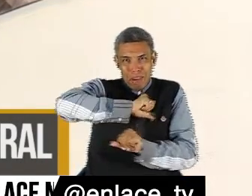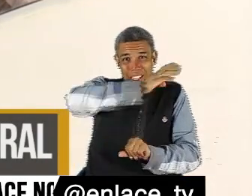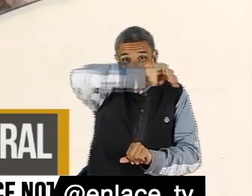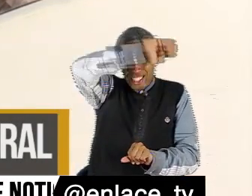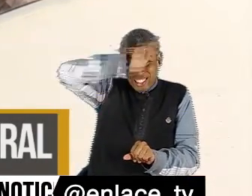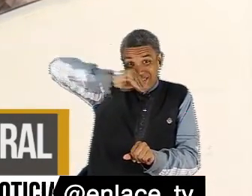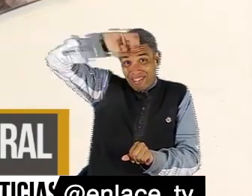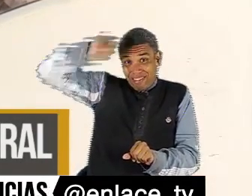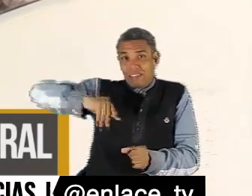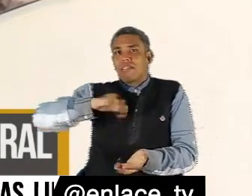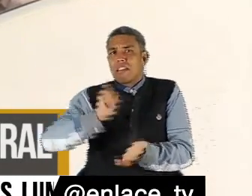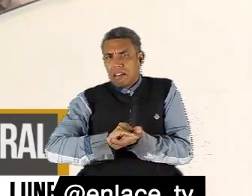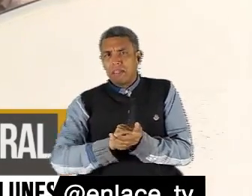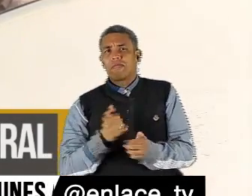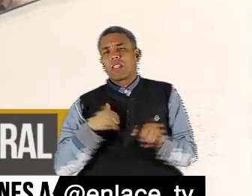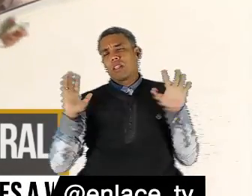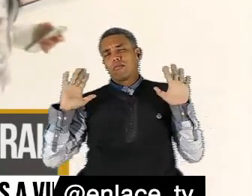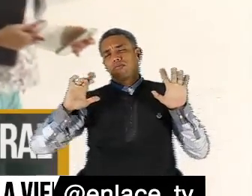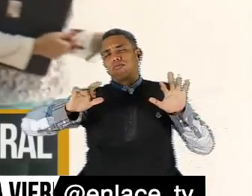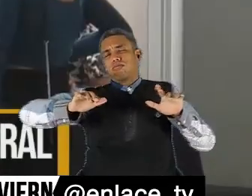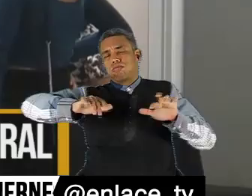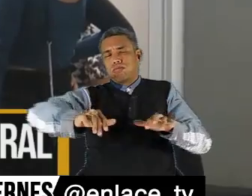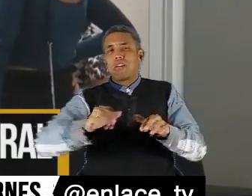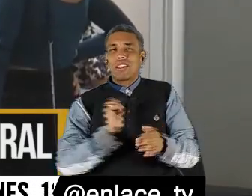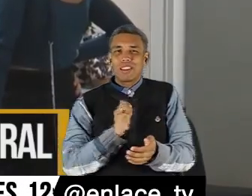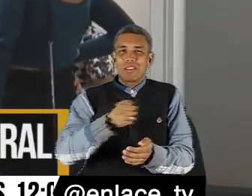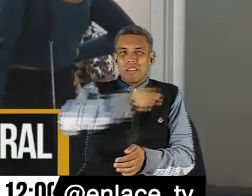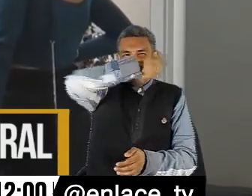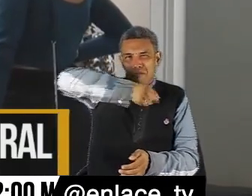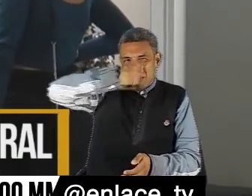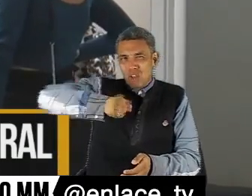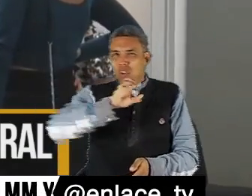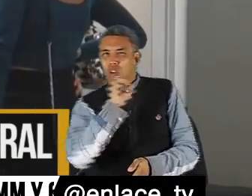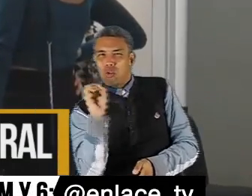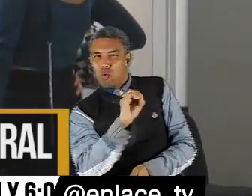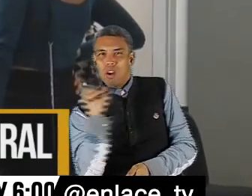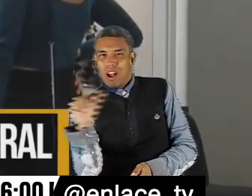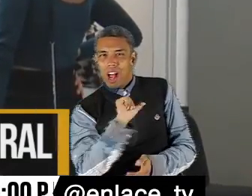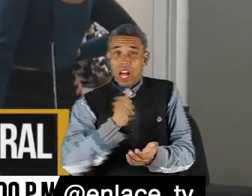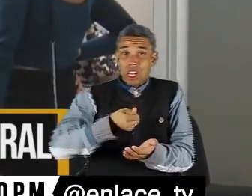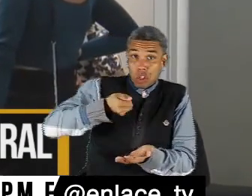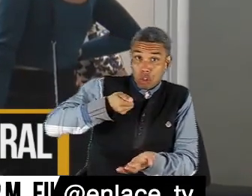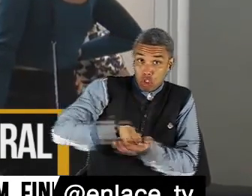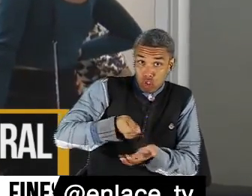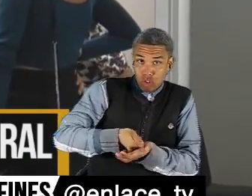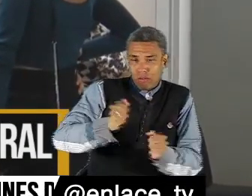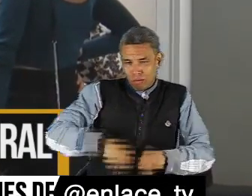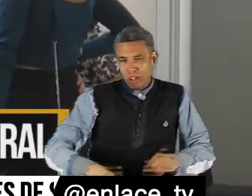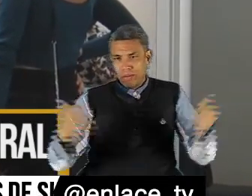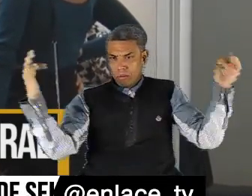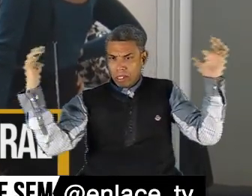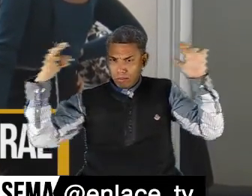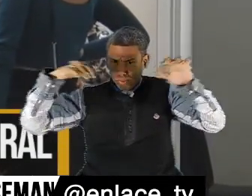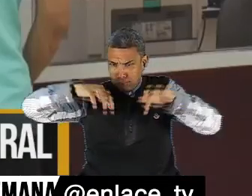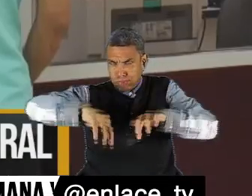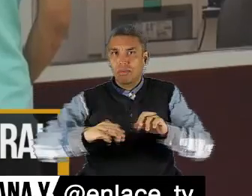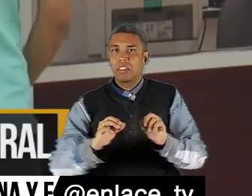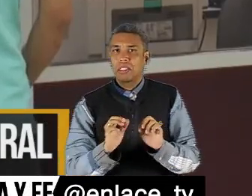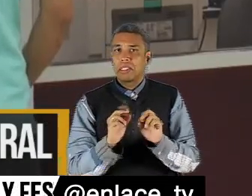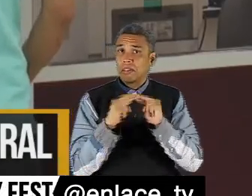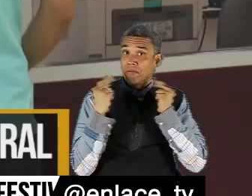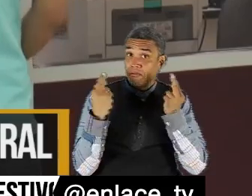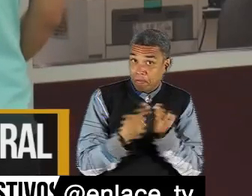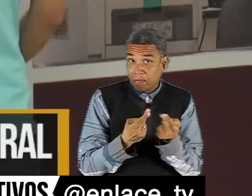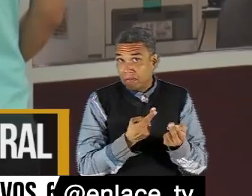1714. Lo invitamos a todas las empresas y a todos los nuestros afiliados a